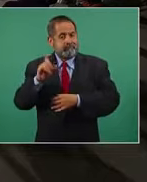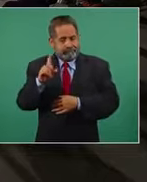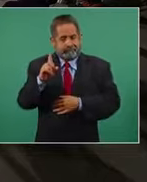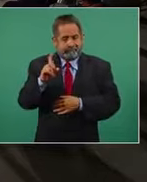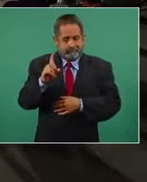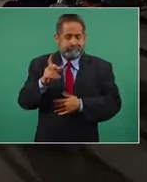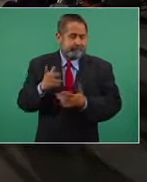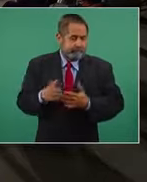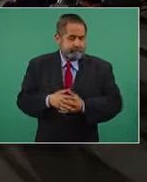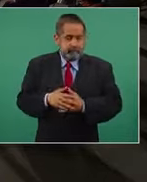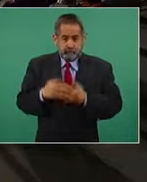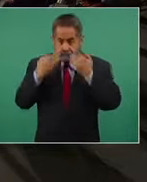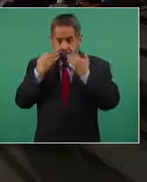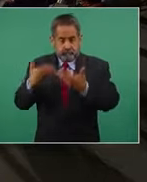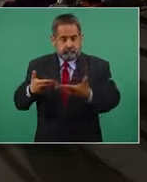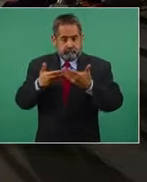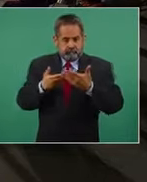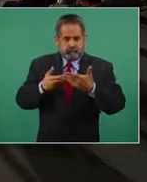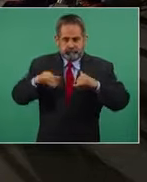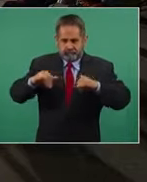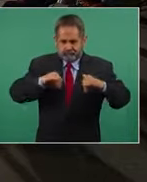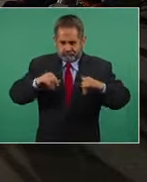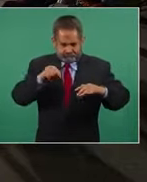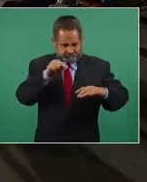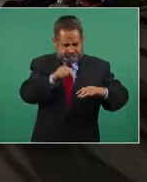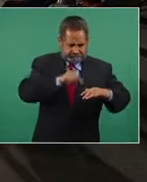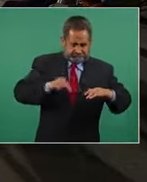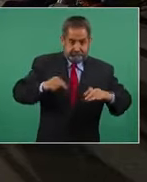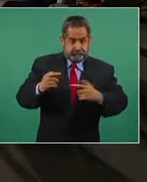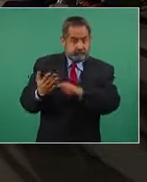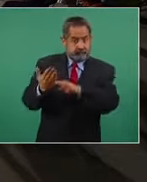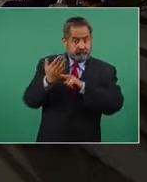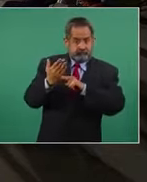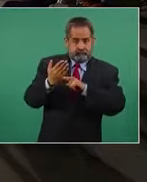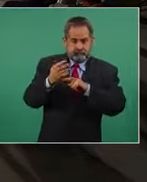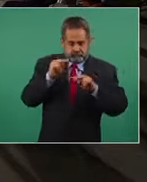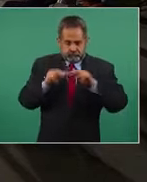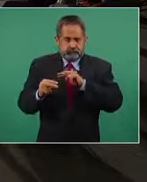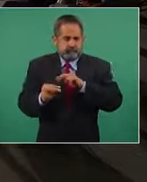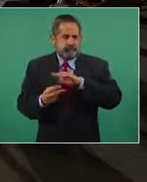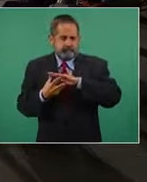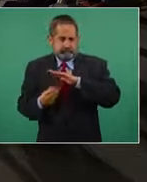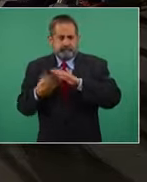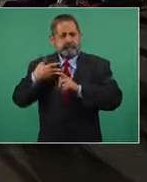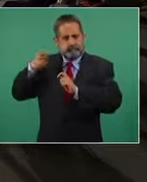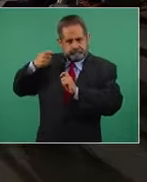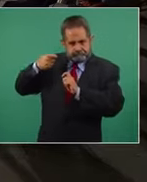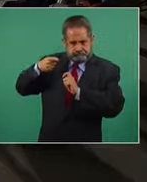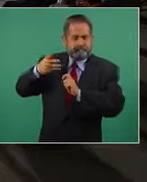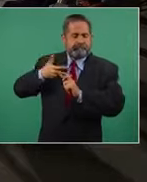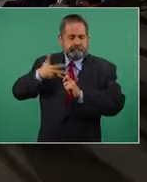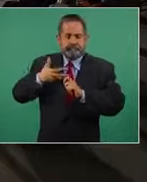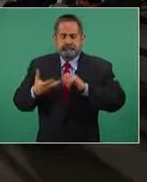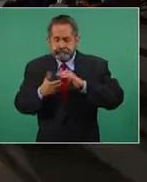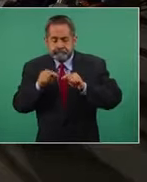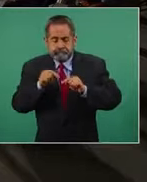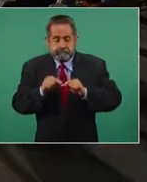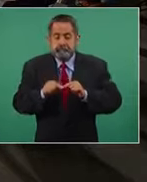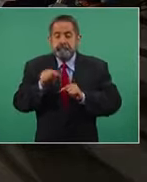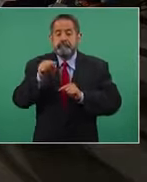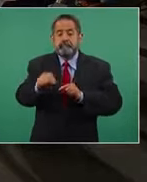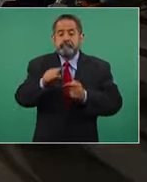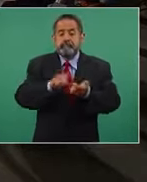Incluso él me mostró en un croquis, en un mapa, y que también tenemos esta entrevista filmada, de dónde el otro